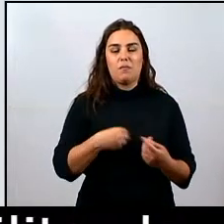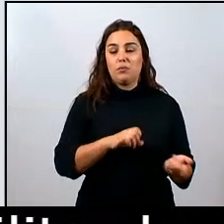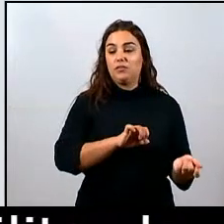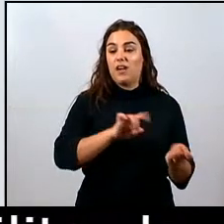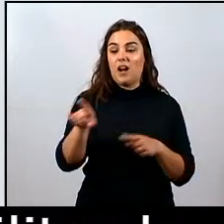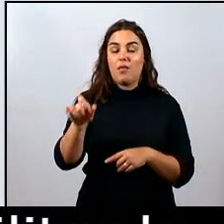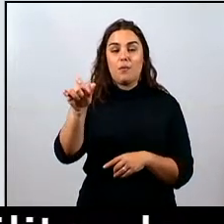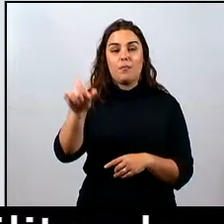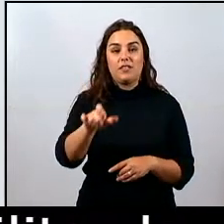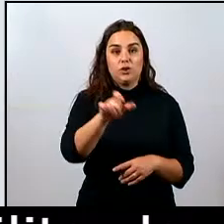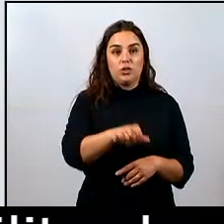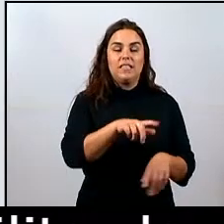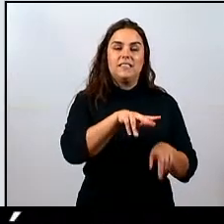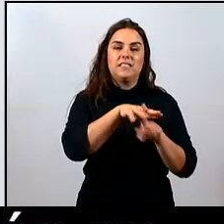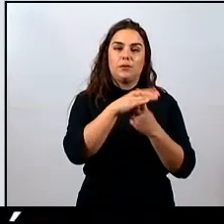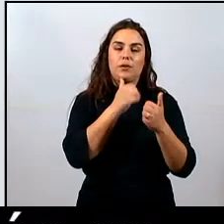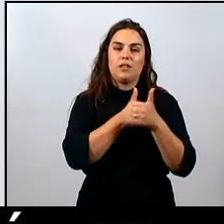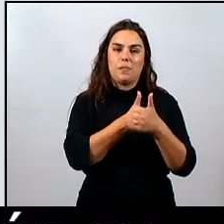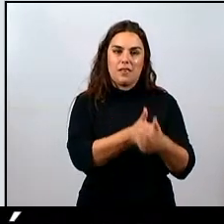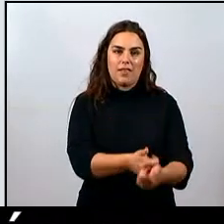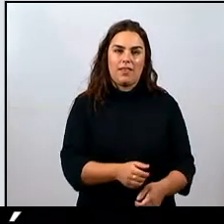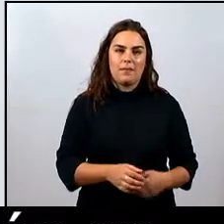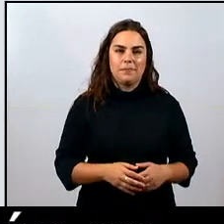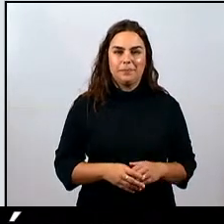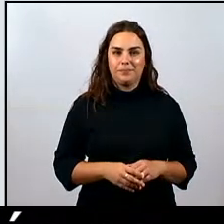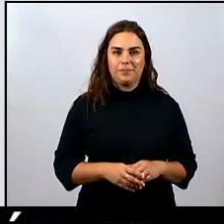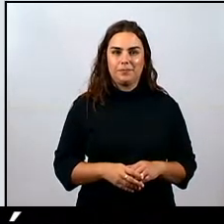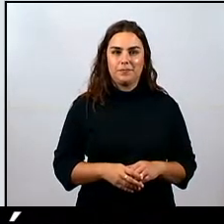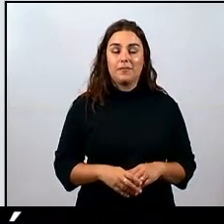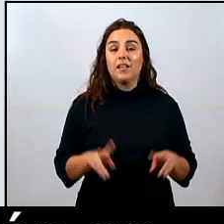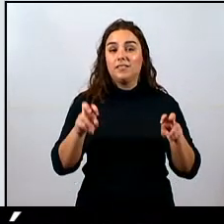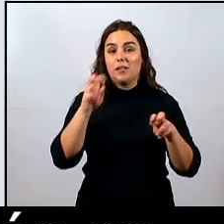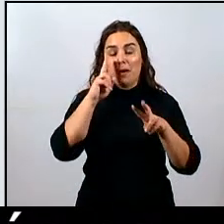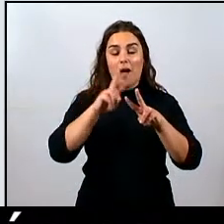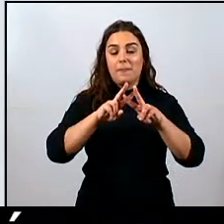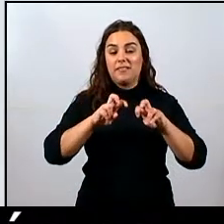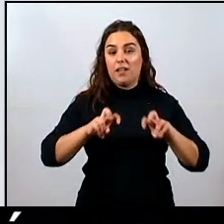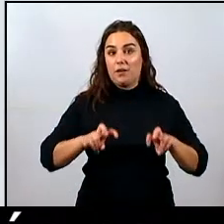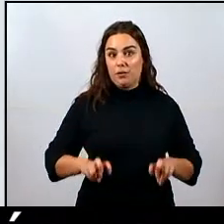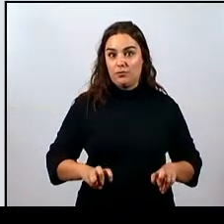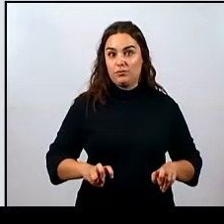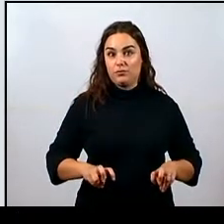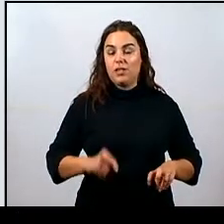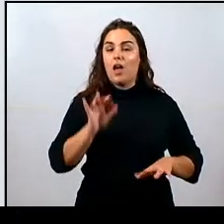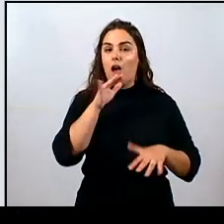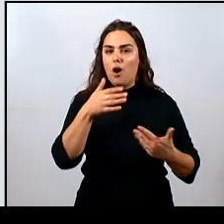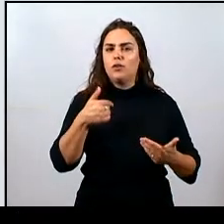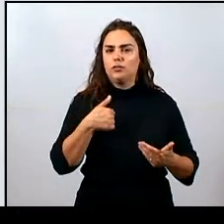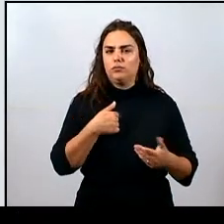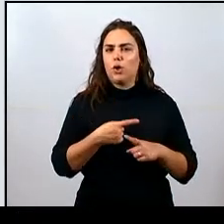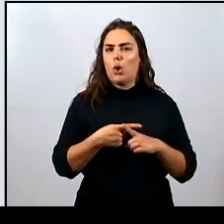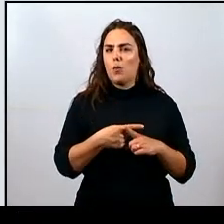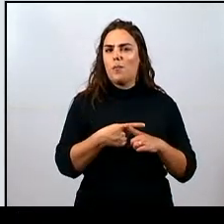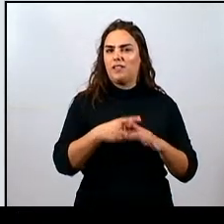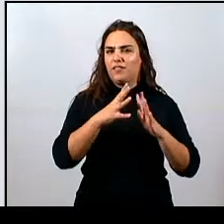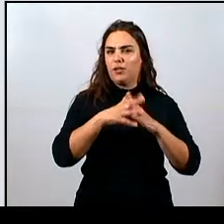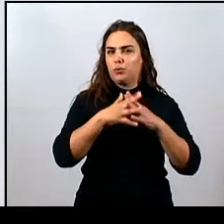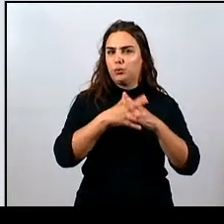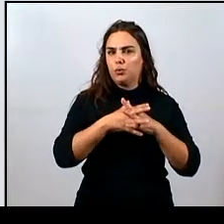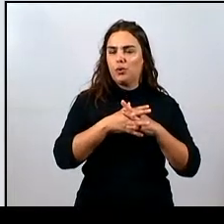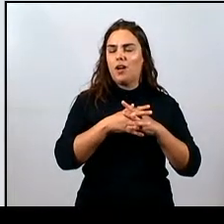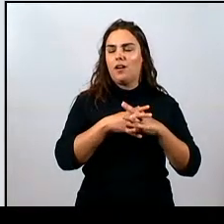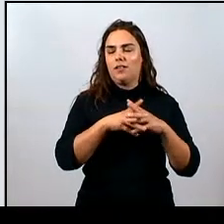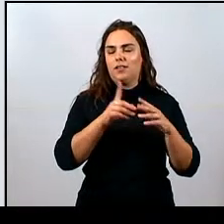personas que estén en situación de dependencia. En el campo de la investigación, vamos a compartir las infraestructuras y los